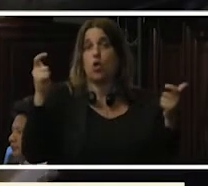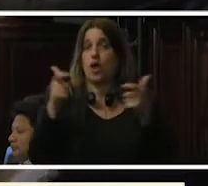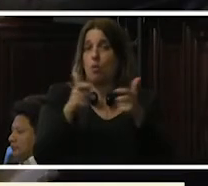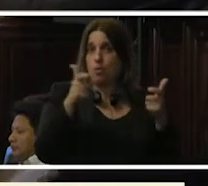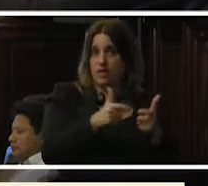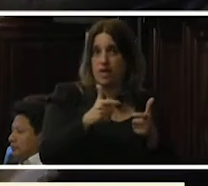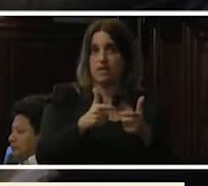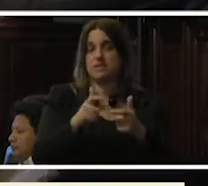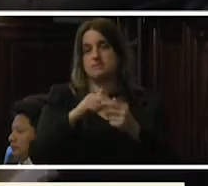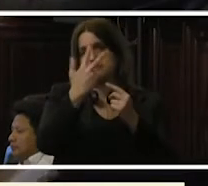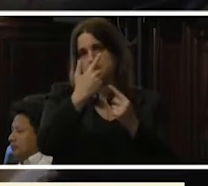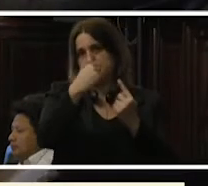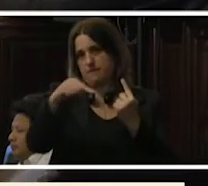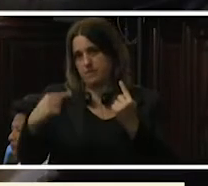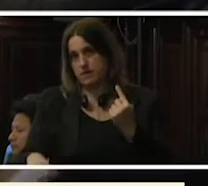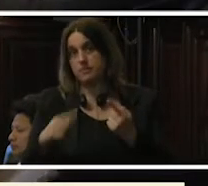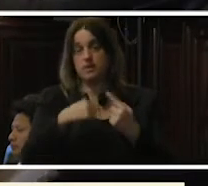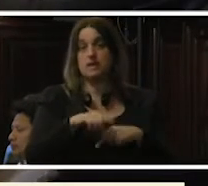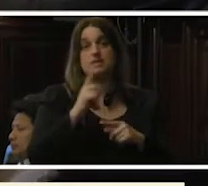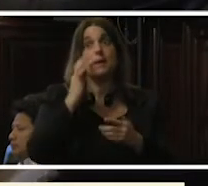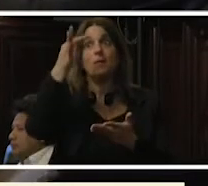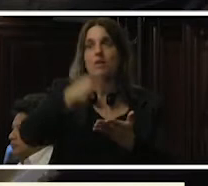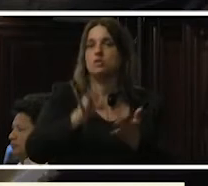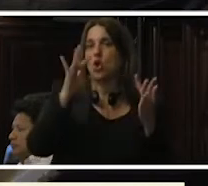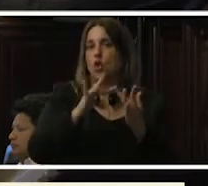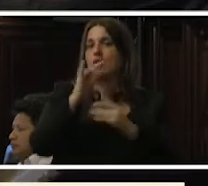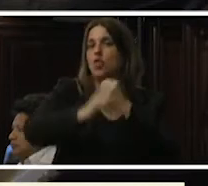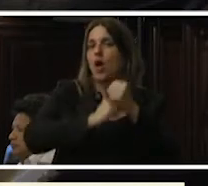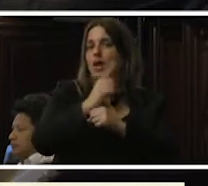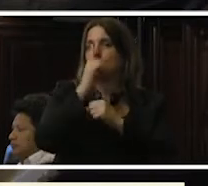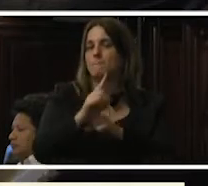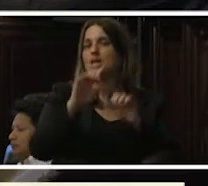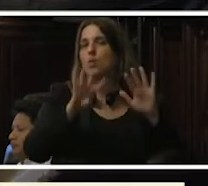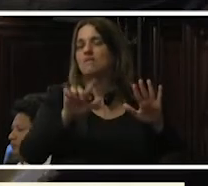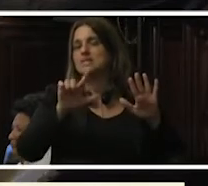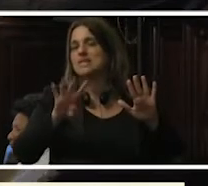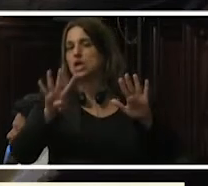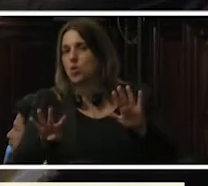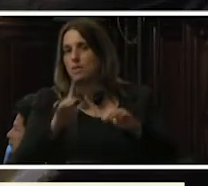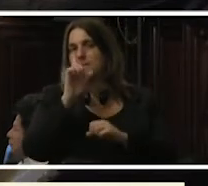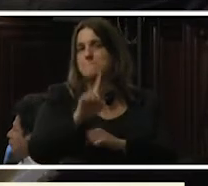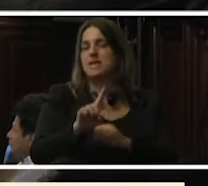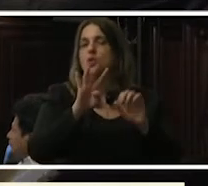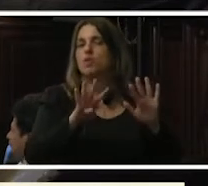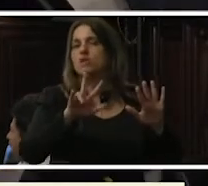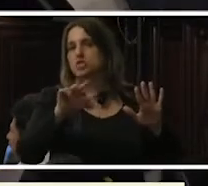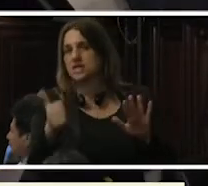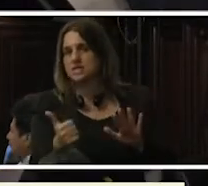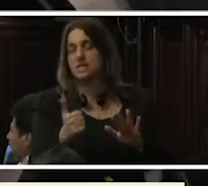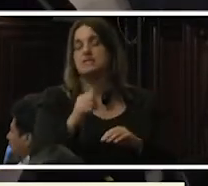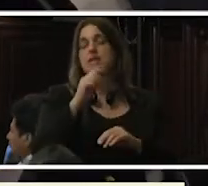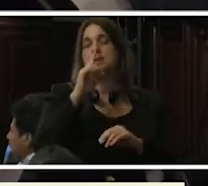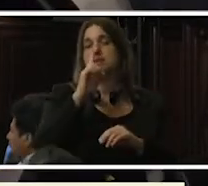Auco, Jadicha y Di. La población que fue contactada en los años 1979, 1986, 1998 y